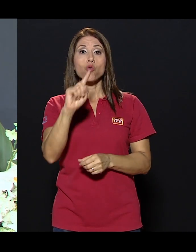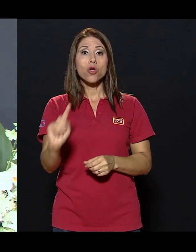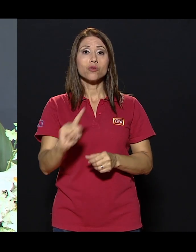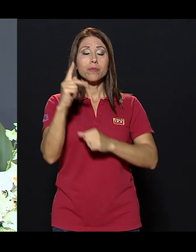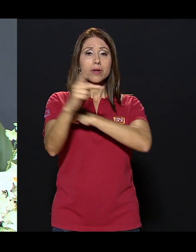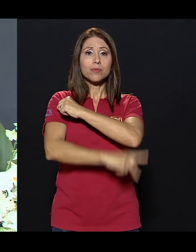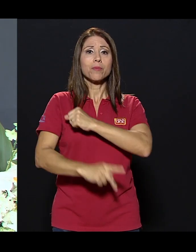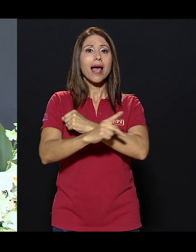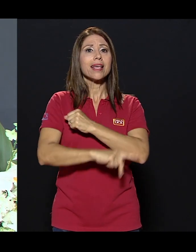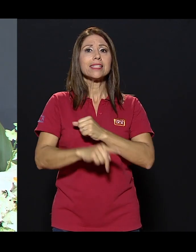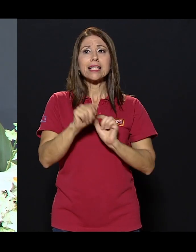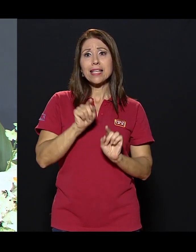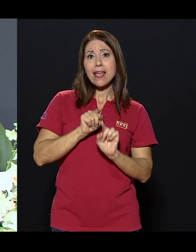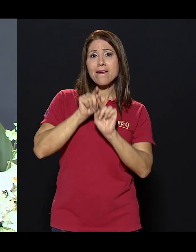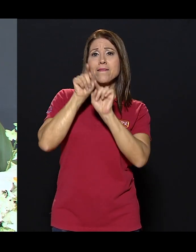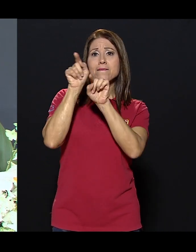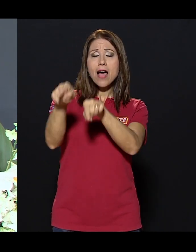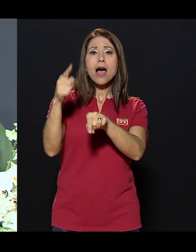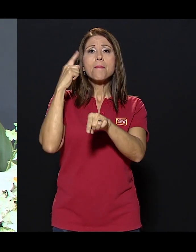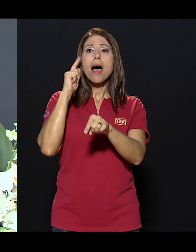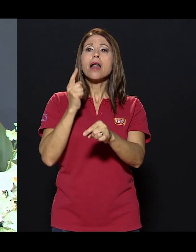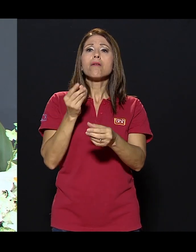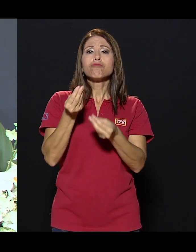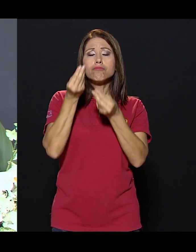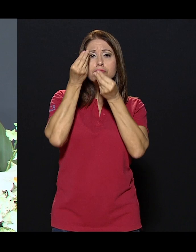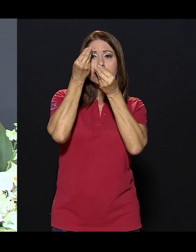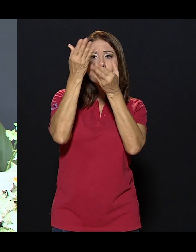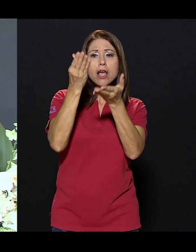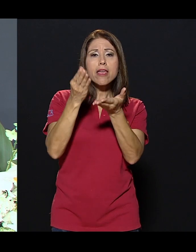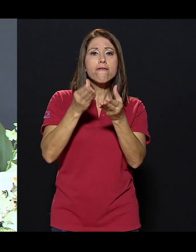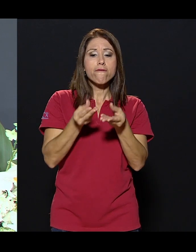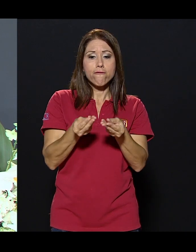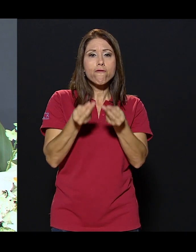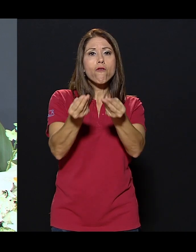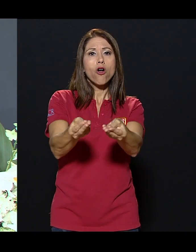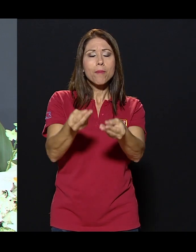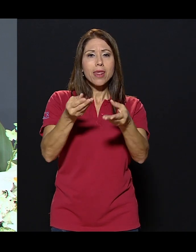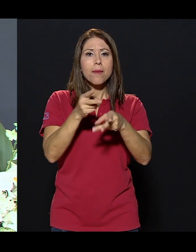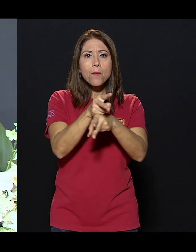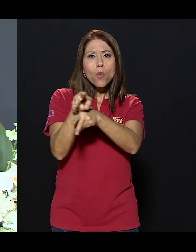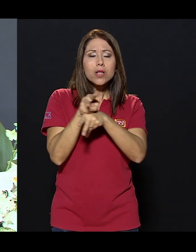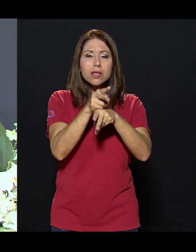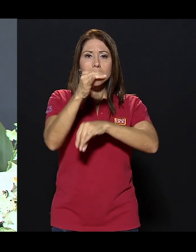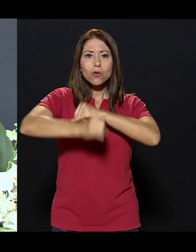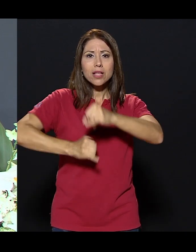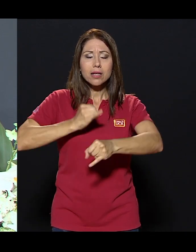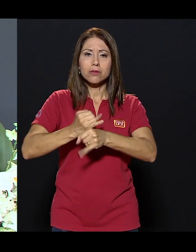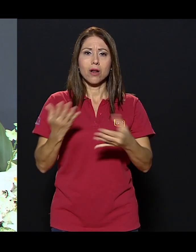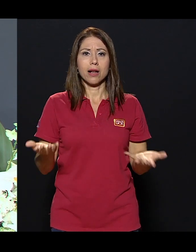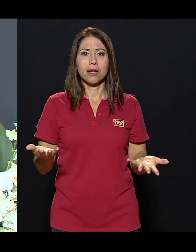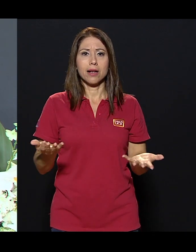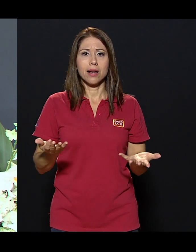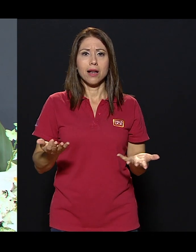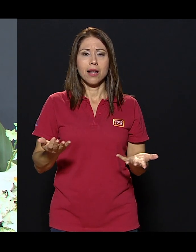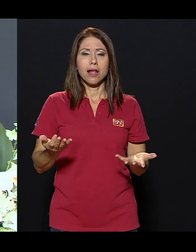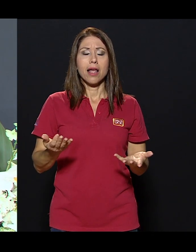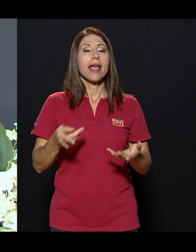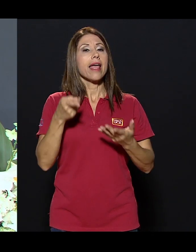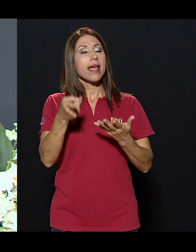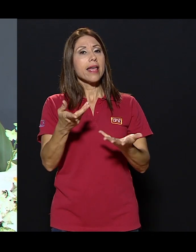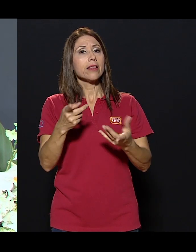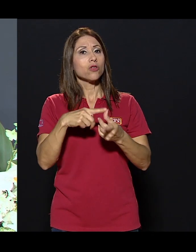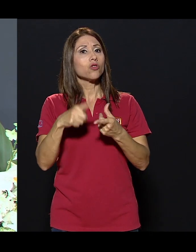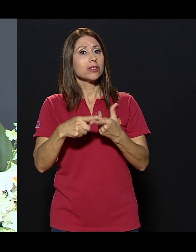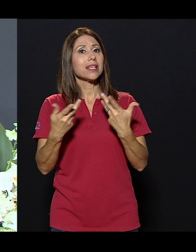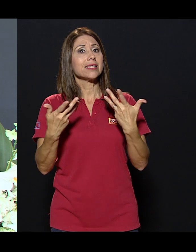materia. Es uno de los primeros países que va y rinde el informe de monitoreo internacional. Es